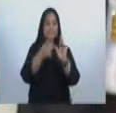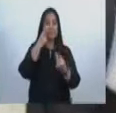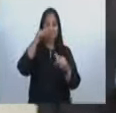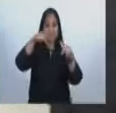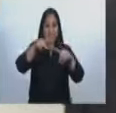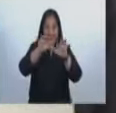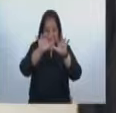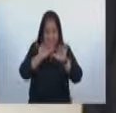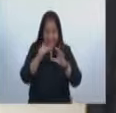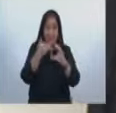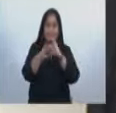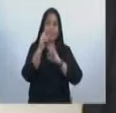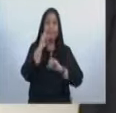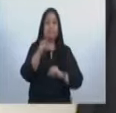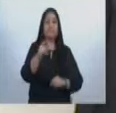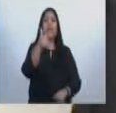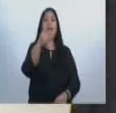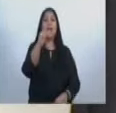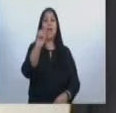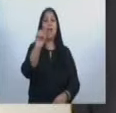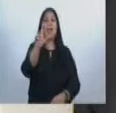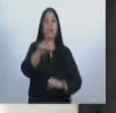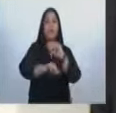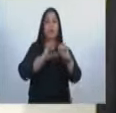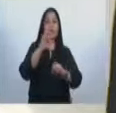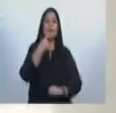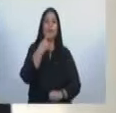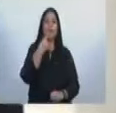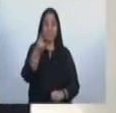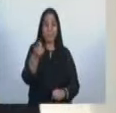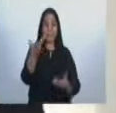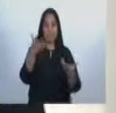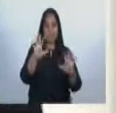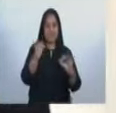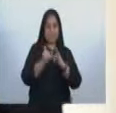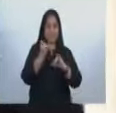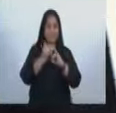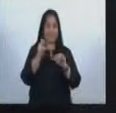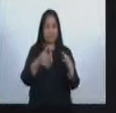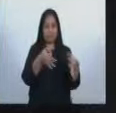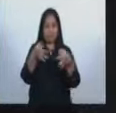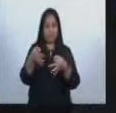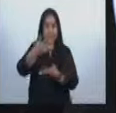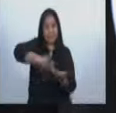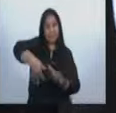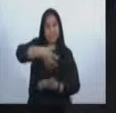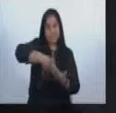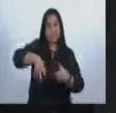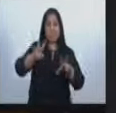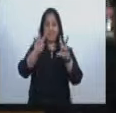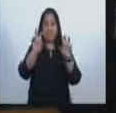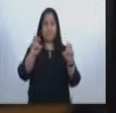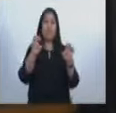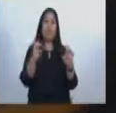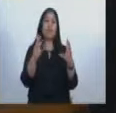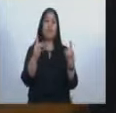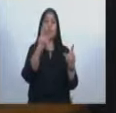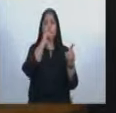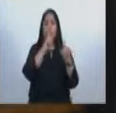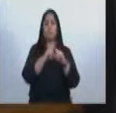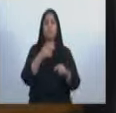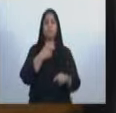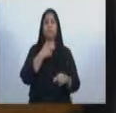interactuando Adolfo suleta dado que estamos terminando ya una interacción y hablando sobre el tema educativo tiene